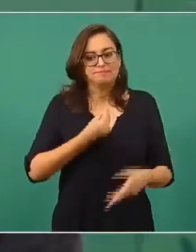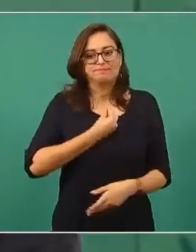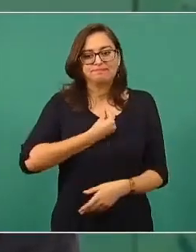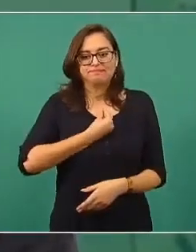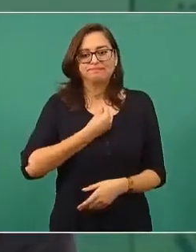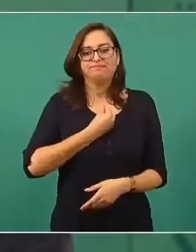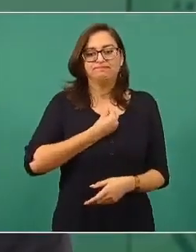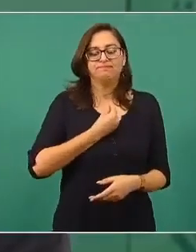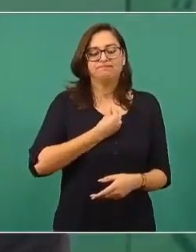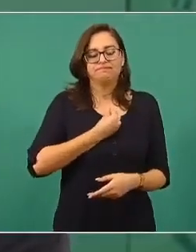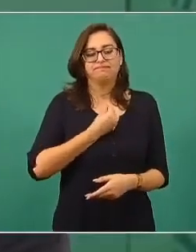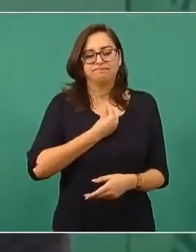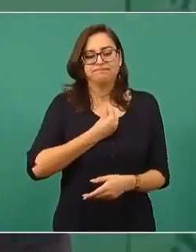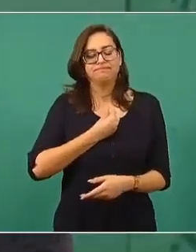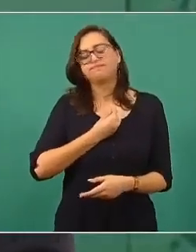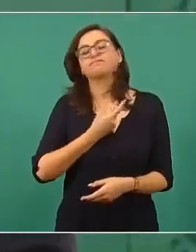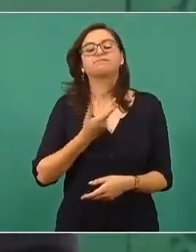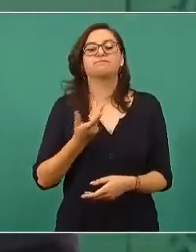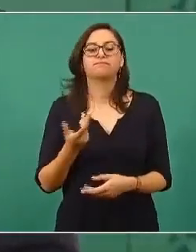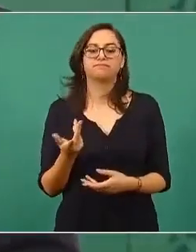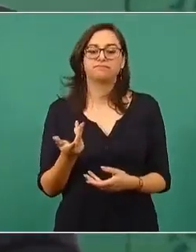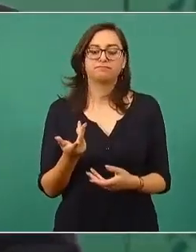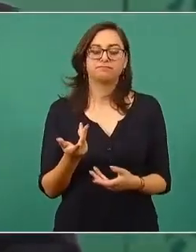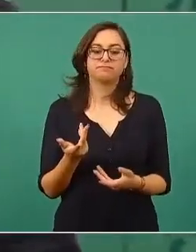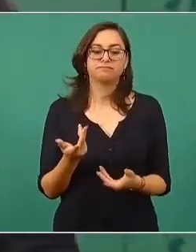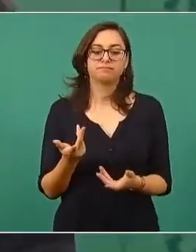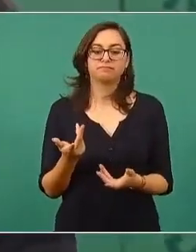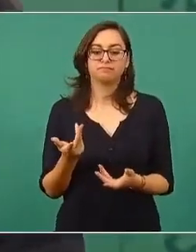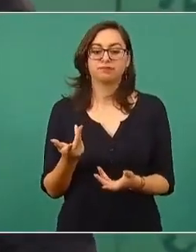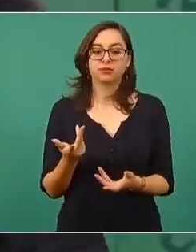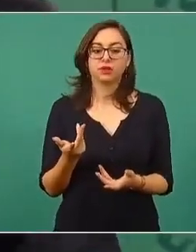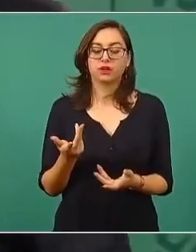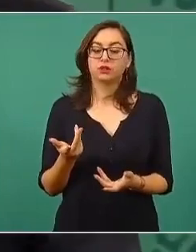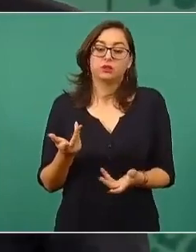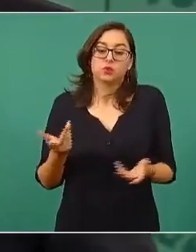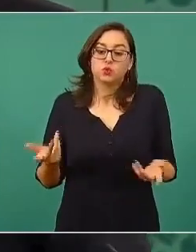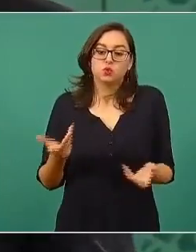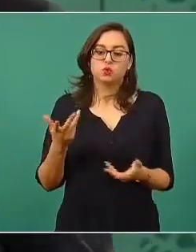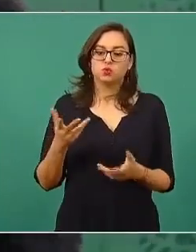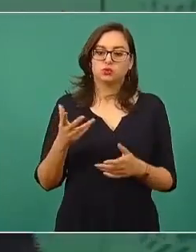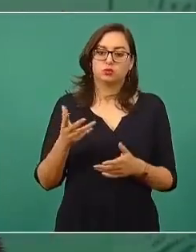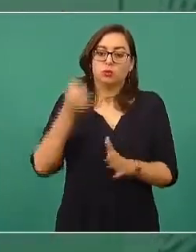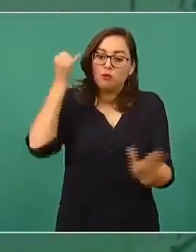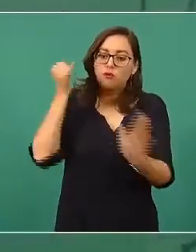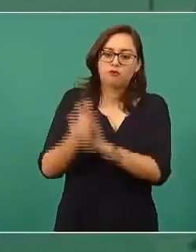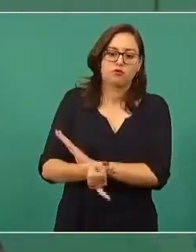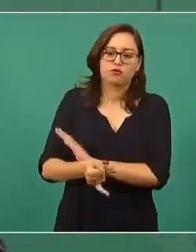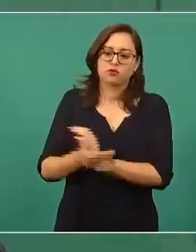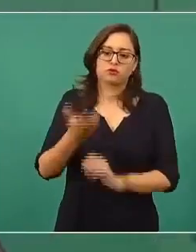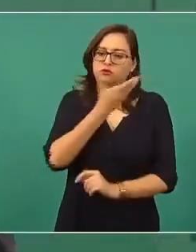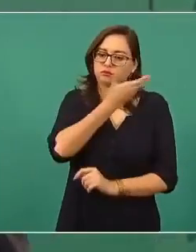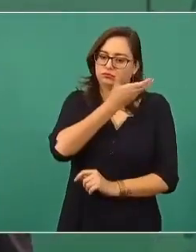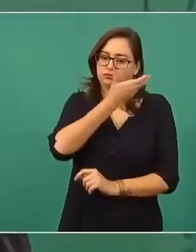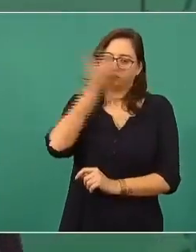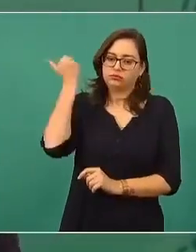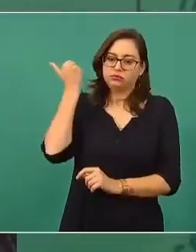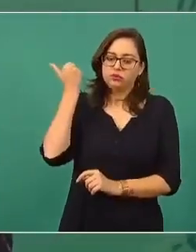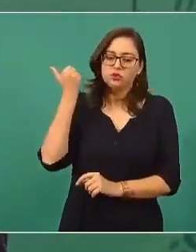de oposición a su gobierno. No tengo todos los elementos, pero sí creo